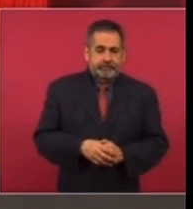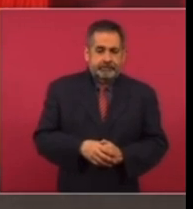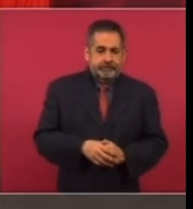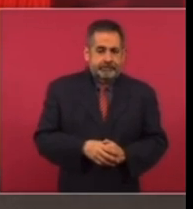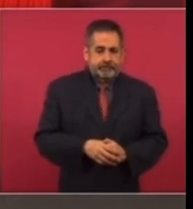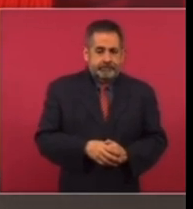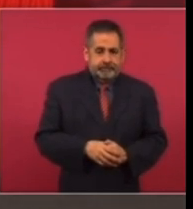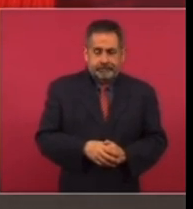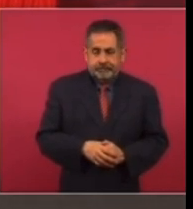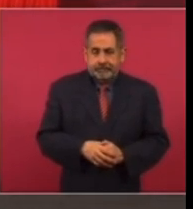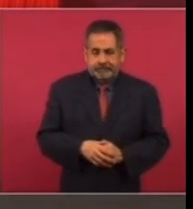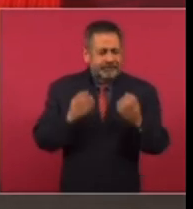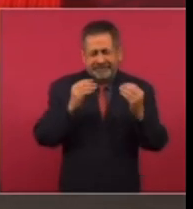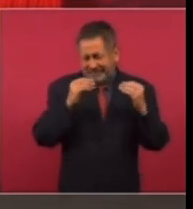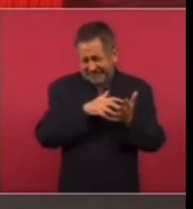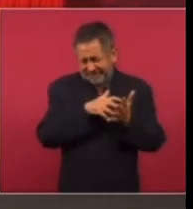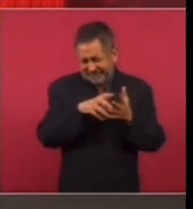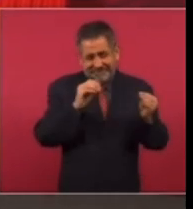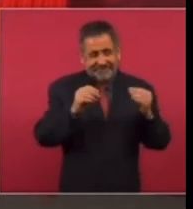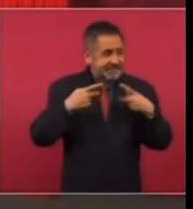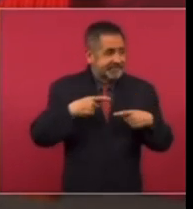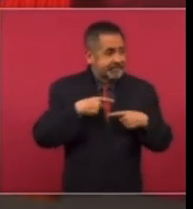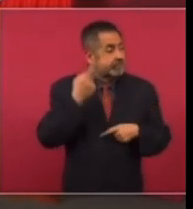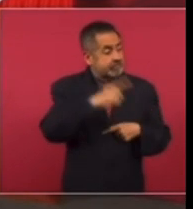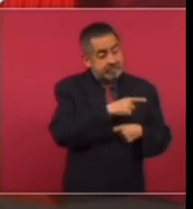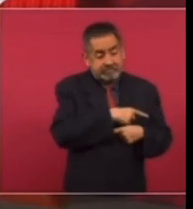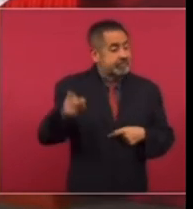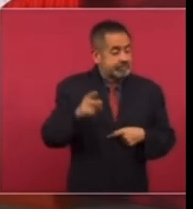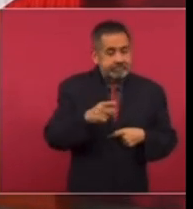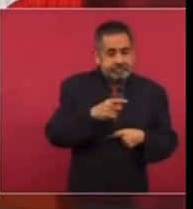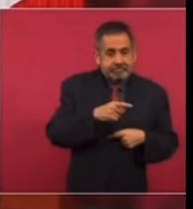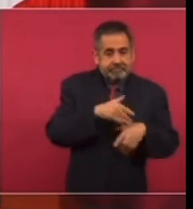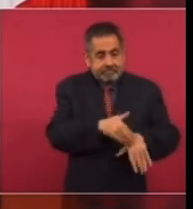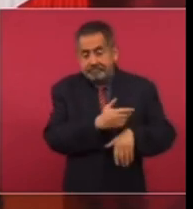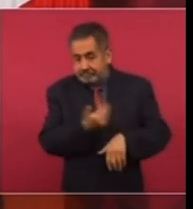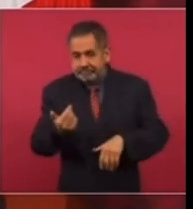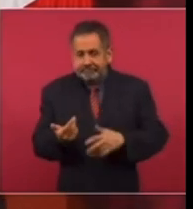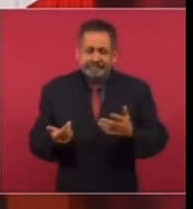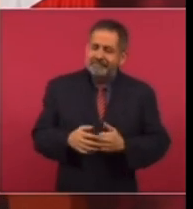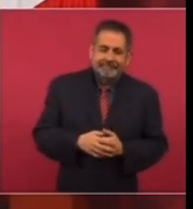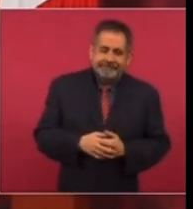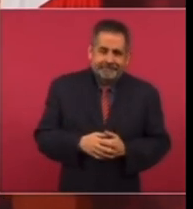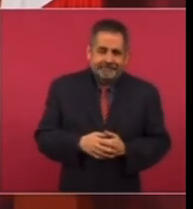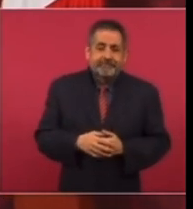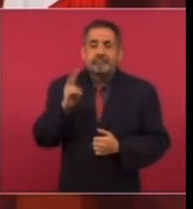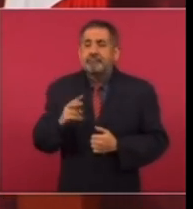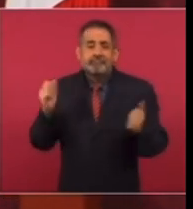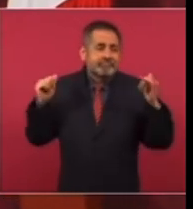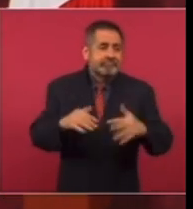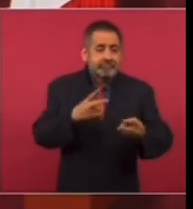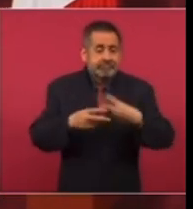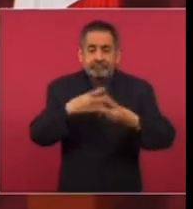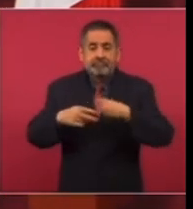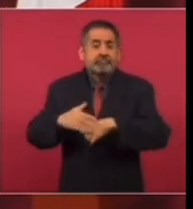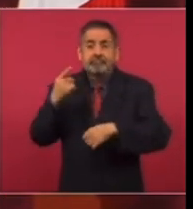son muchos acarreados porque están muy contentos